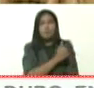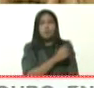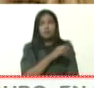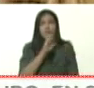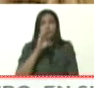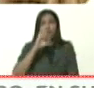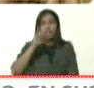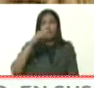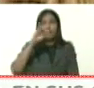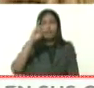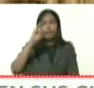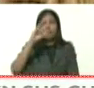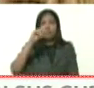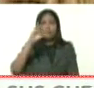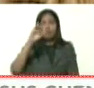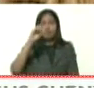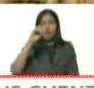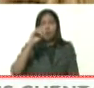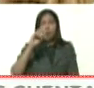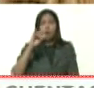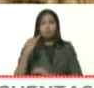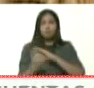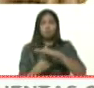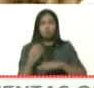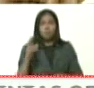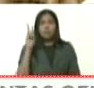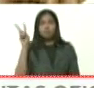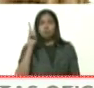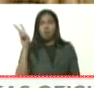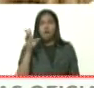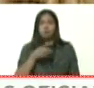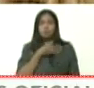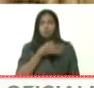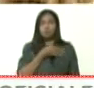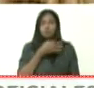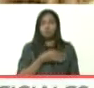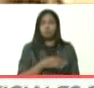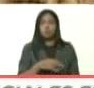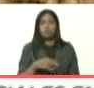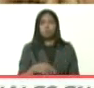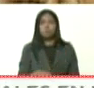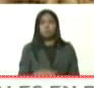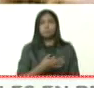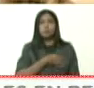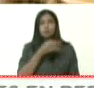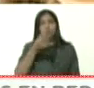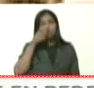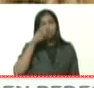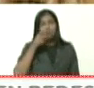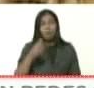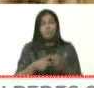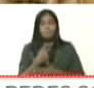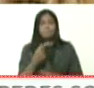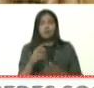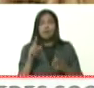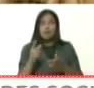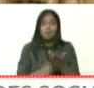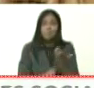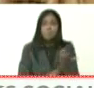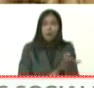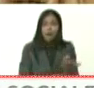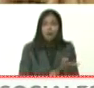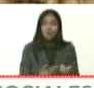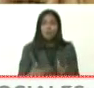Egidio Montesino, del Instituto Venezolano de los Seguros Sociales, allá en el Tocuyo, para nuestros hermanos que